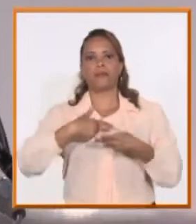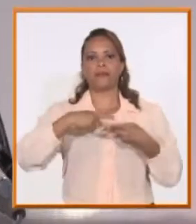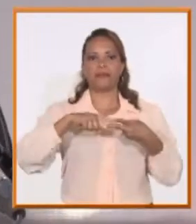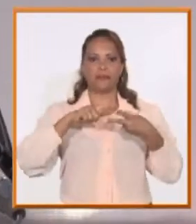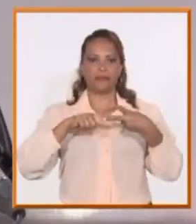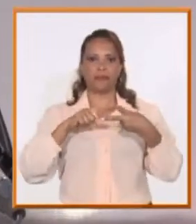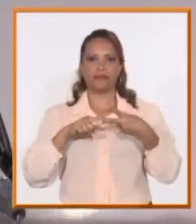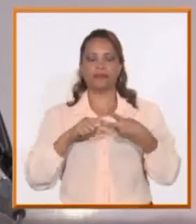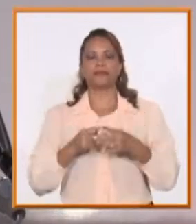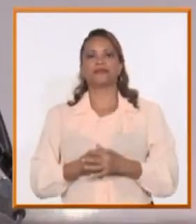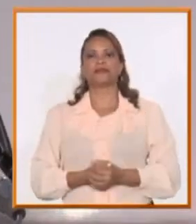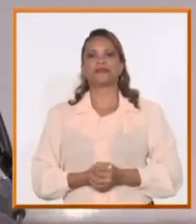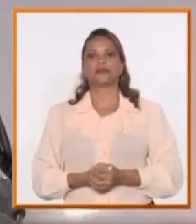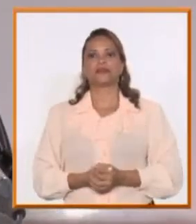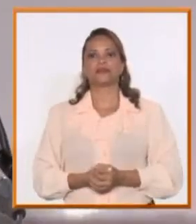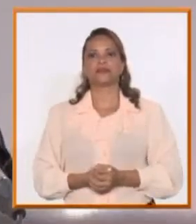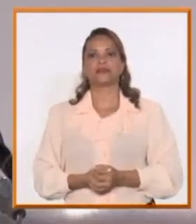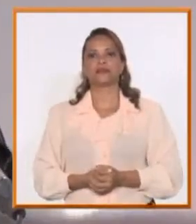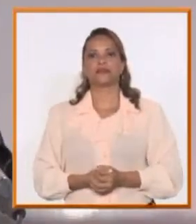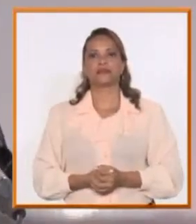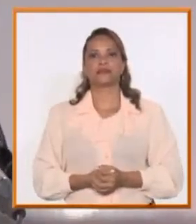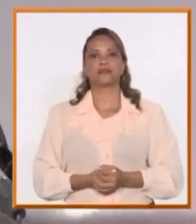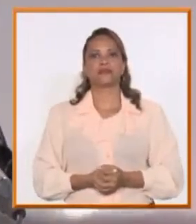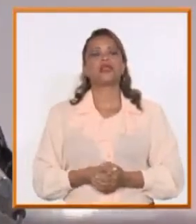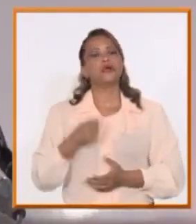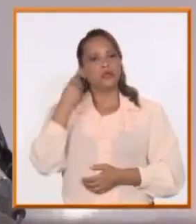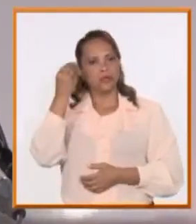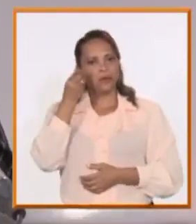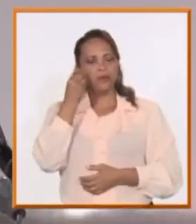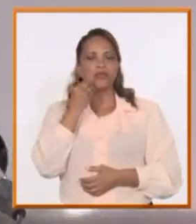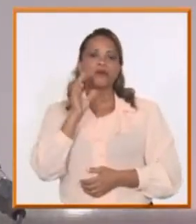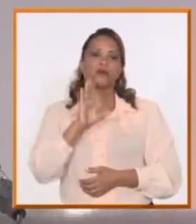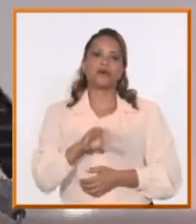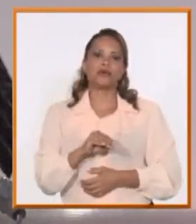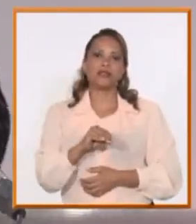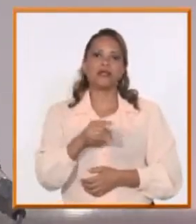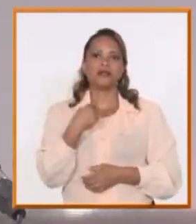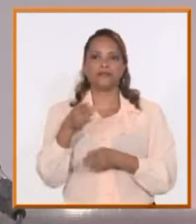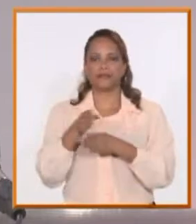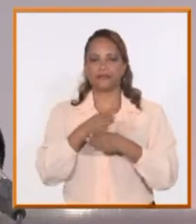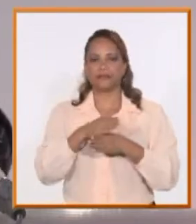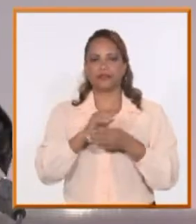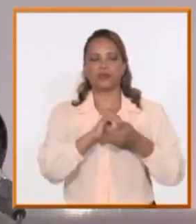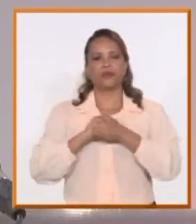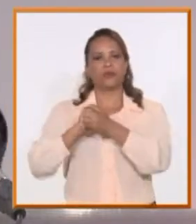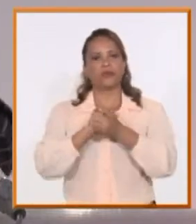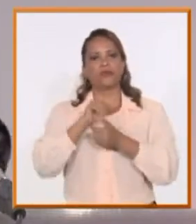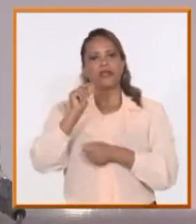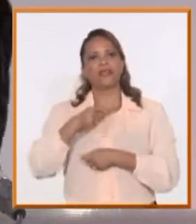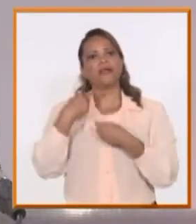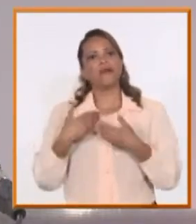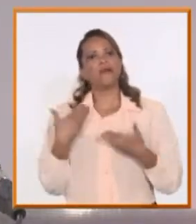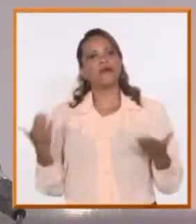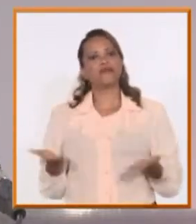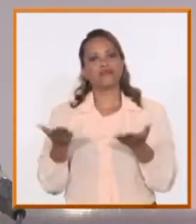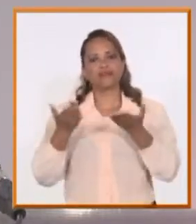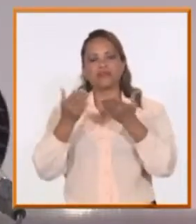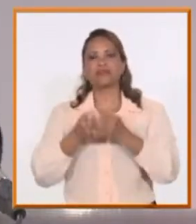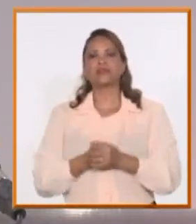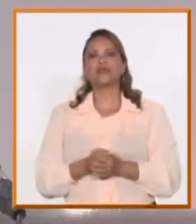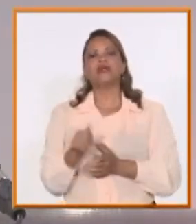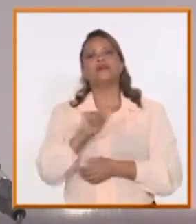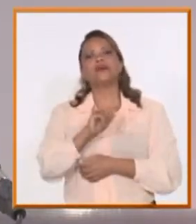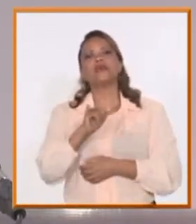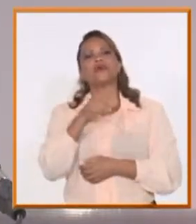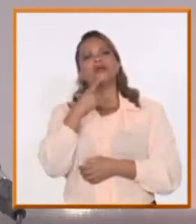demostración de José Moisés Campos y Daniela Fonseca. Creo que, como decían mis colegas, hay que estimular las rutas críticas, pero eso también